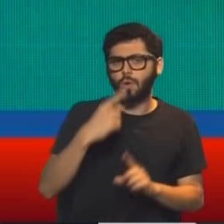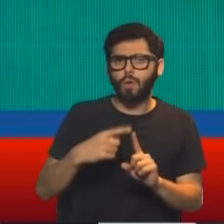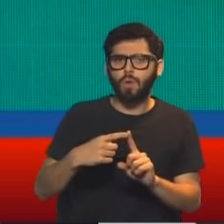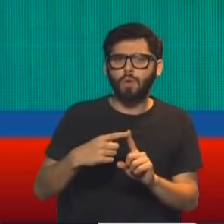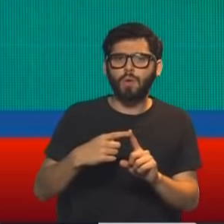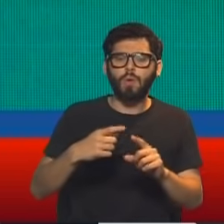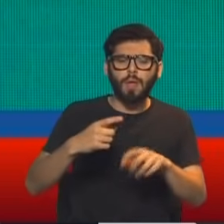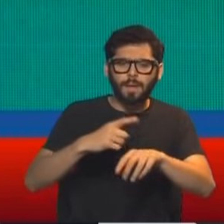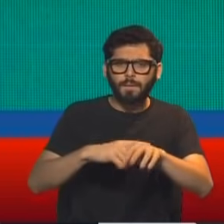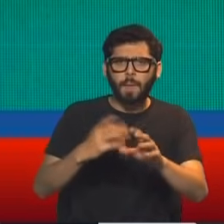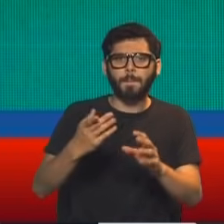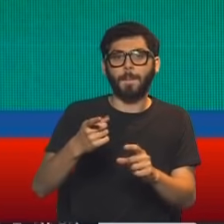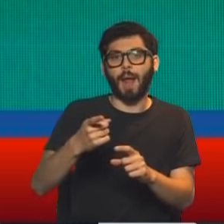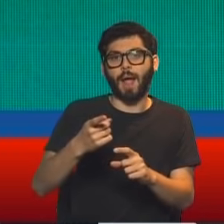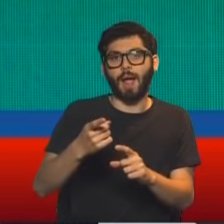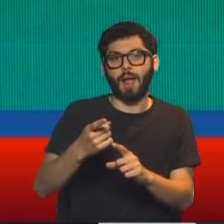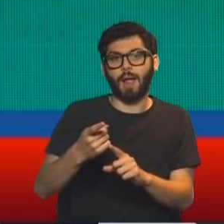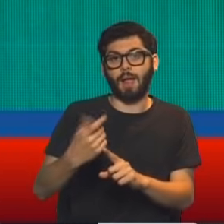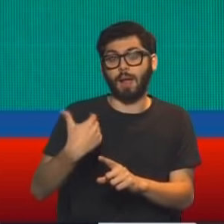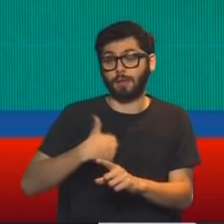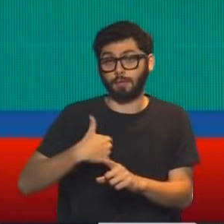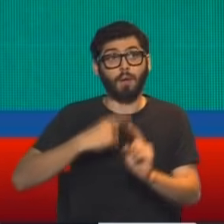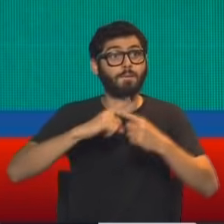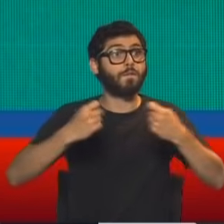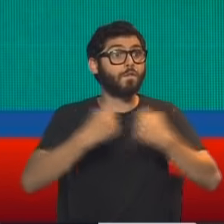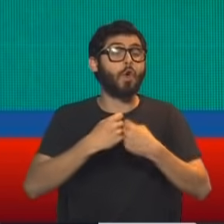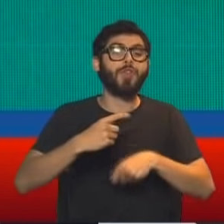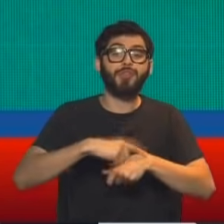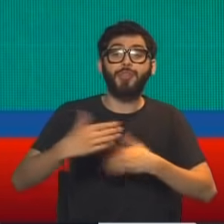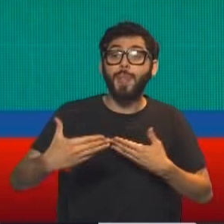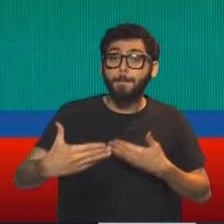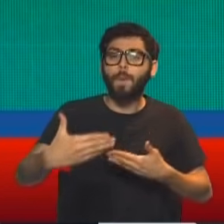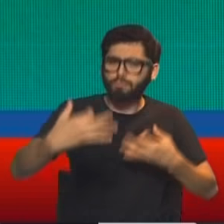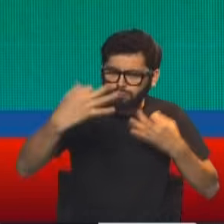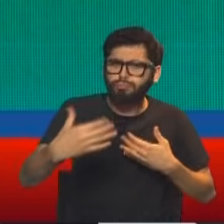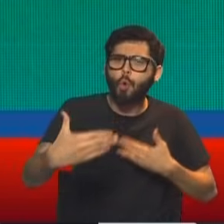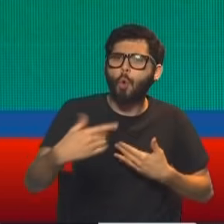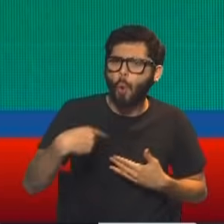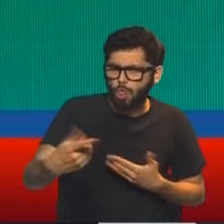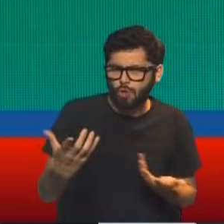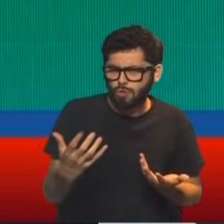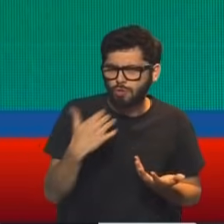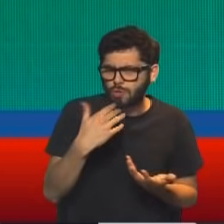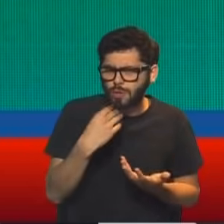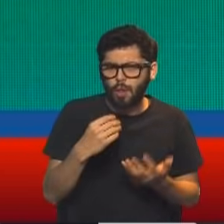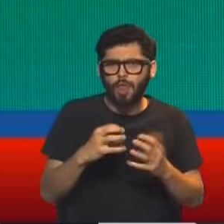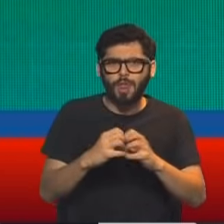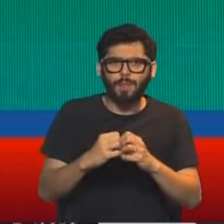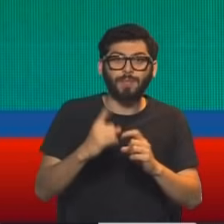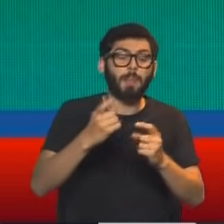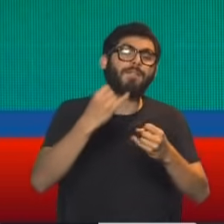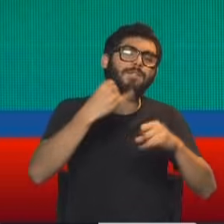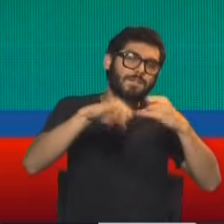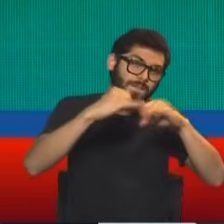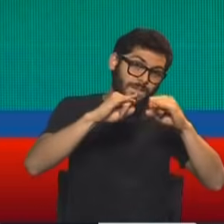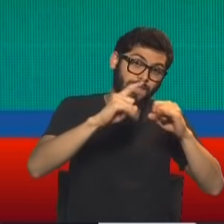ser los plazos, ¿no? Para que finalmente Argentina arribe a un acuerdo con el Fondo Monetario Internacional? No sabemos muchos, por ejemplo, sobre la discusión de las tasas, que es